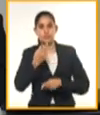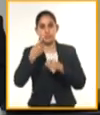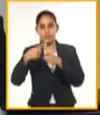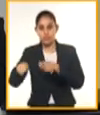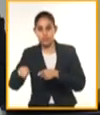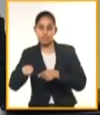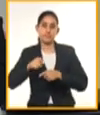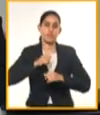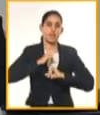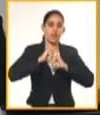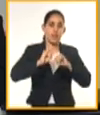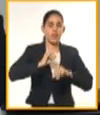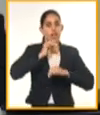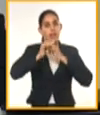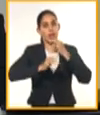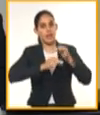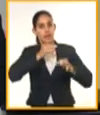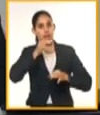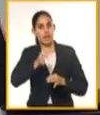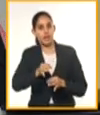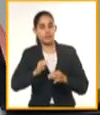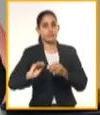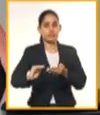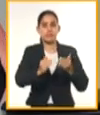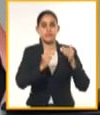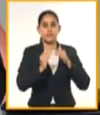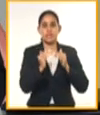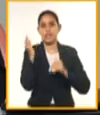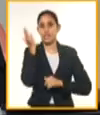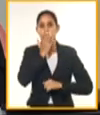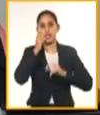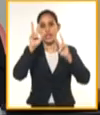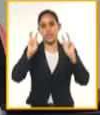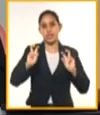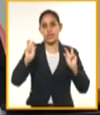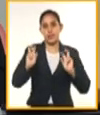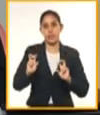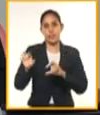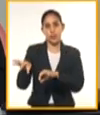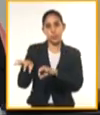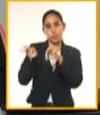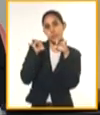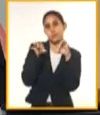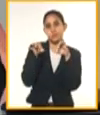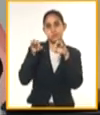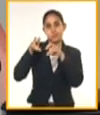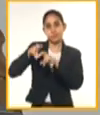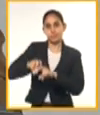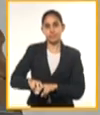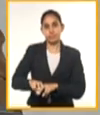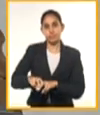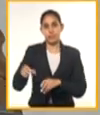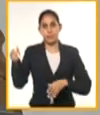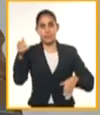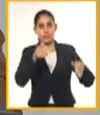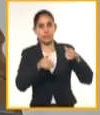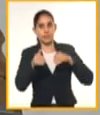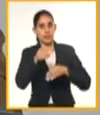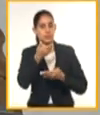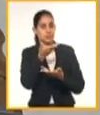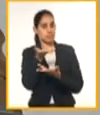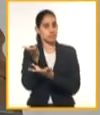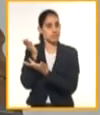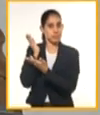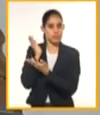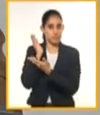Taladri. Para intercambiar sobre estos temas me estará acompañando acá en la mesa redonda mi colega y amigo Julio César Mejías Cárdenas,